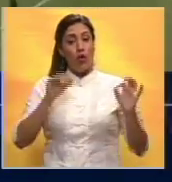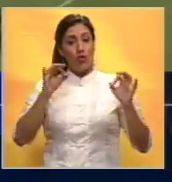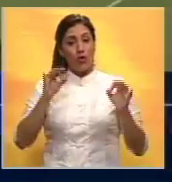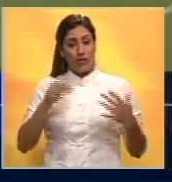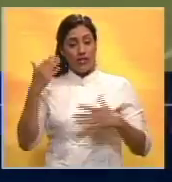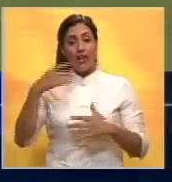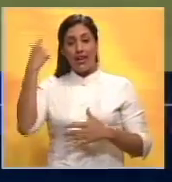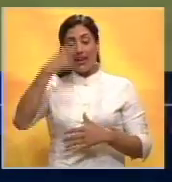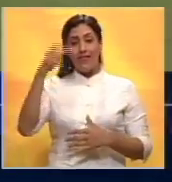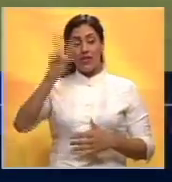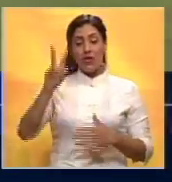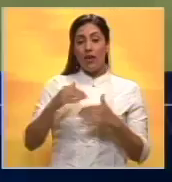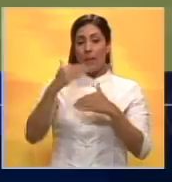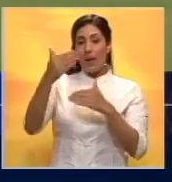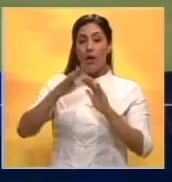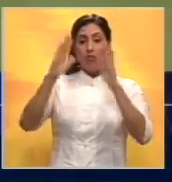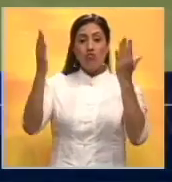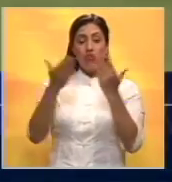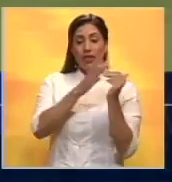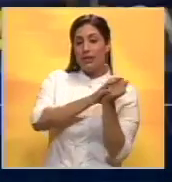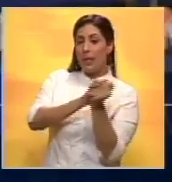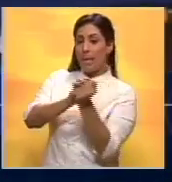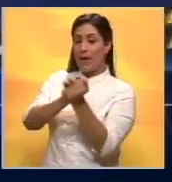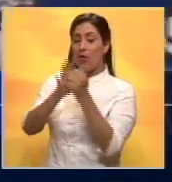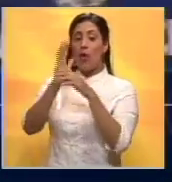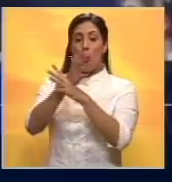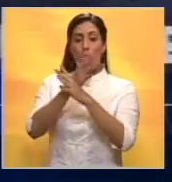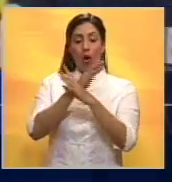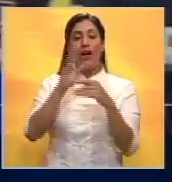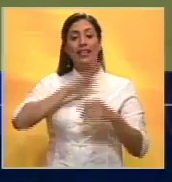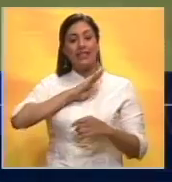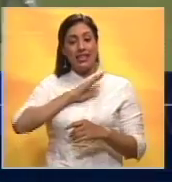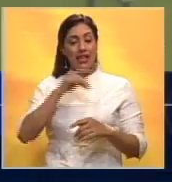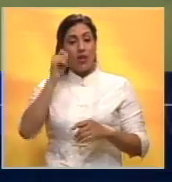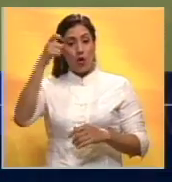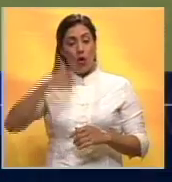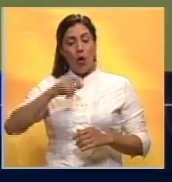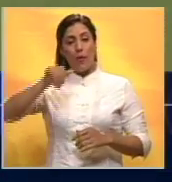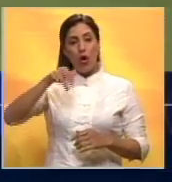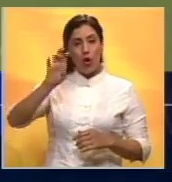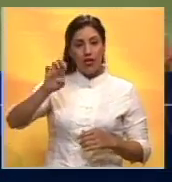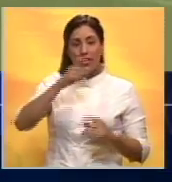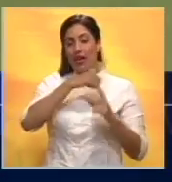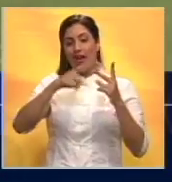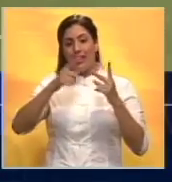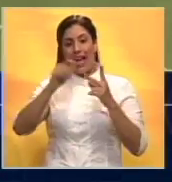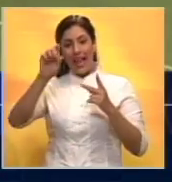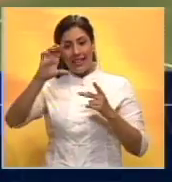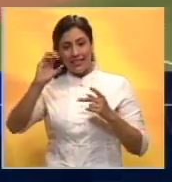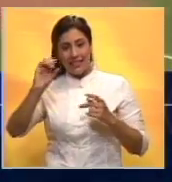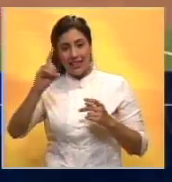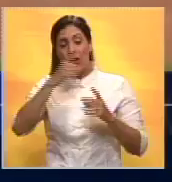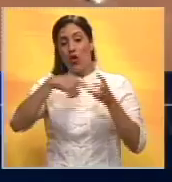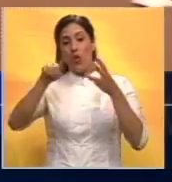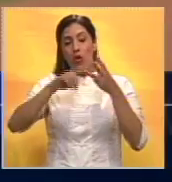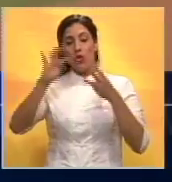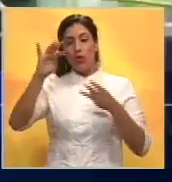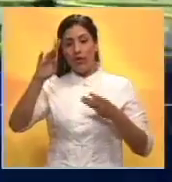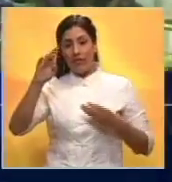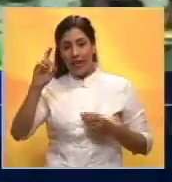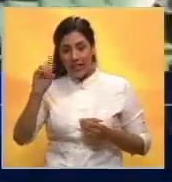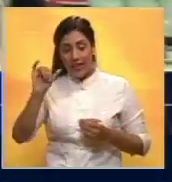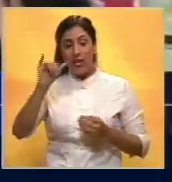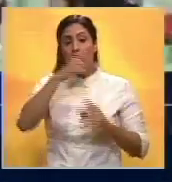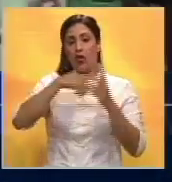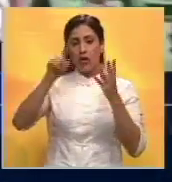82 era para el clásico Mundial de Béisbol los jugadores del cuadro serán Miguel Cabrera José alube alcides Escobar Freddy galvis Martín Prado y